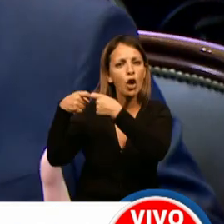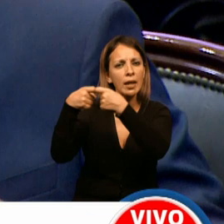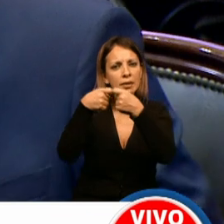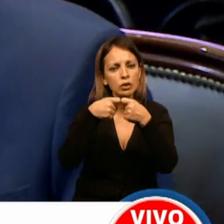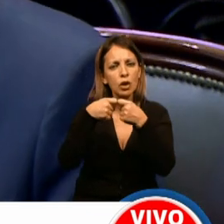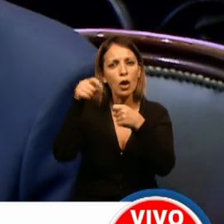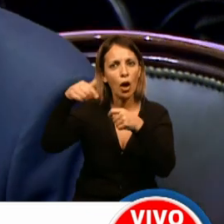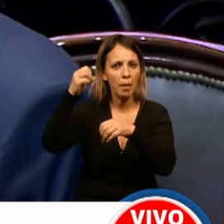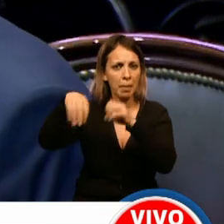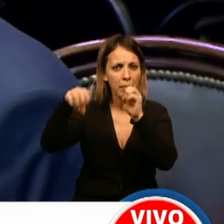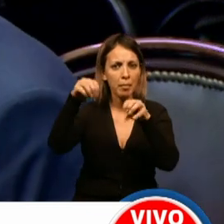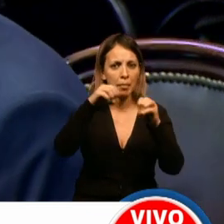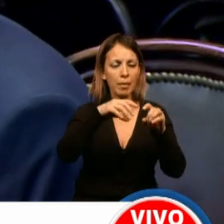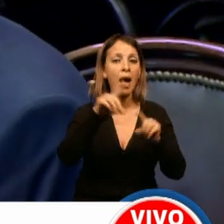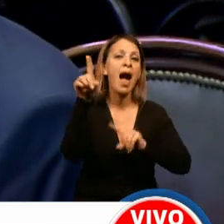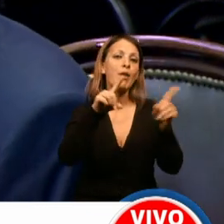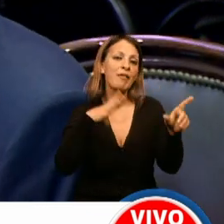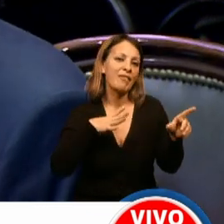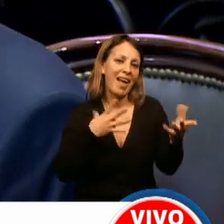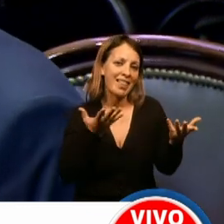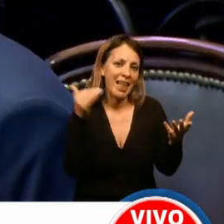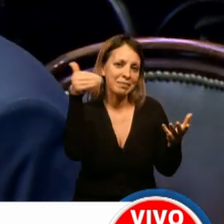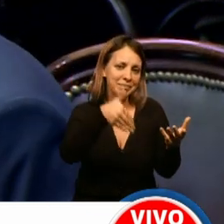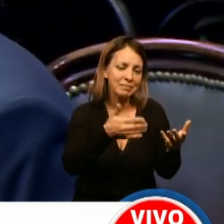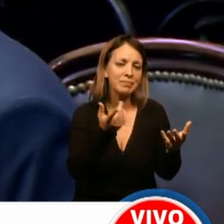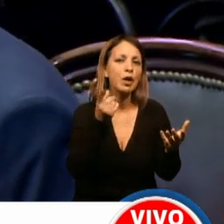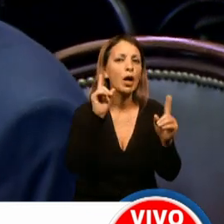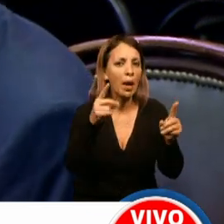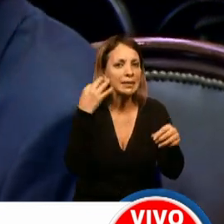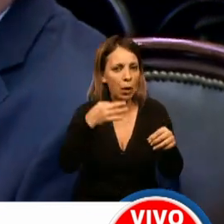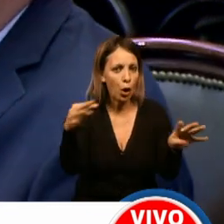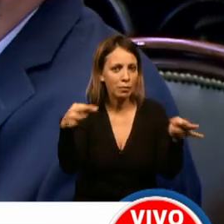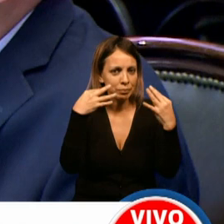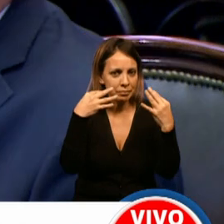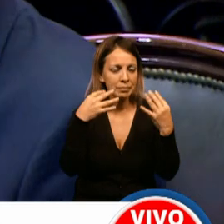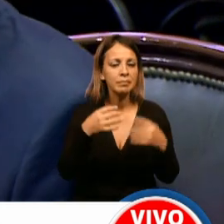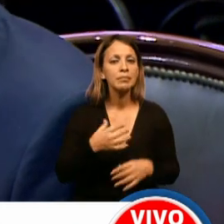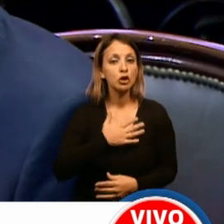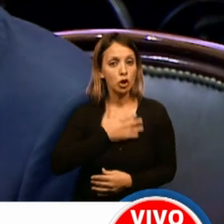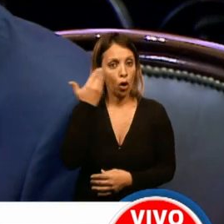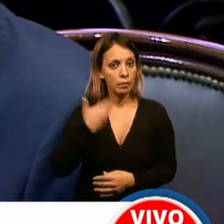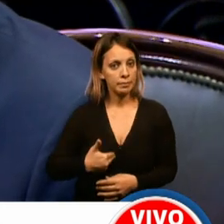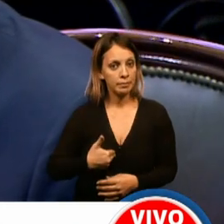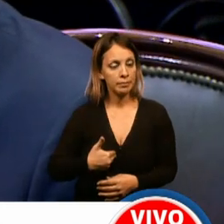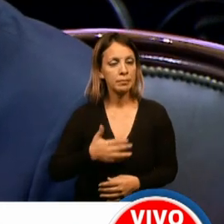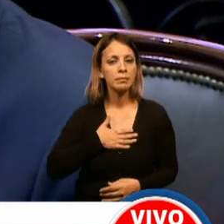acompañan en las que no están pero seguramente están siguiendo yo en particular quiero